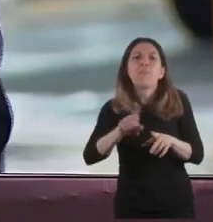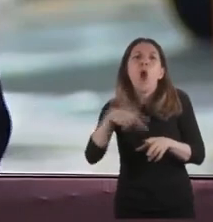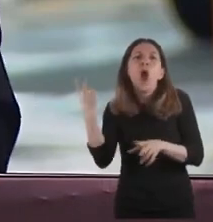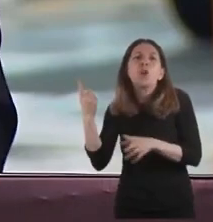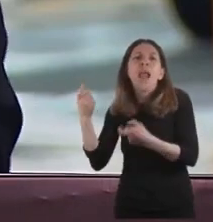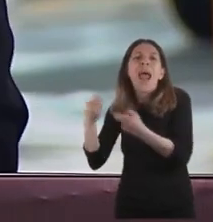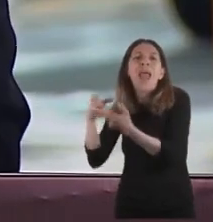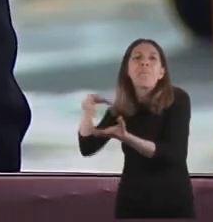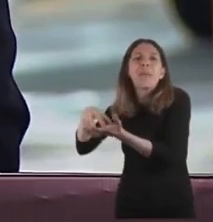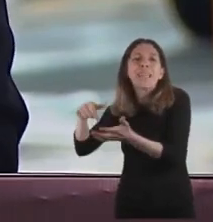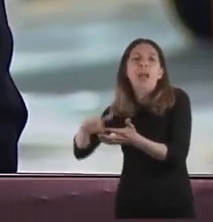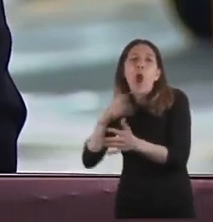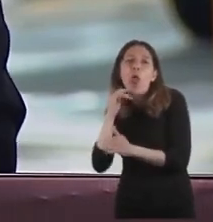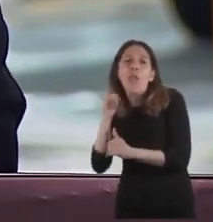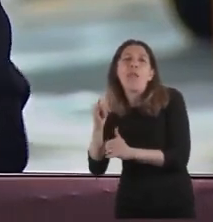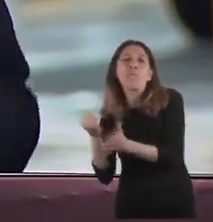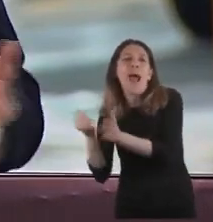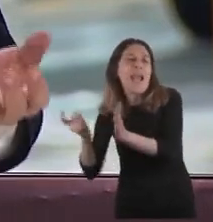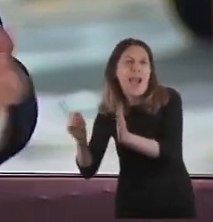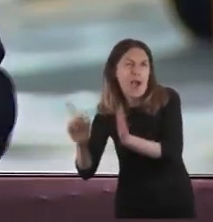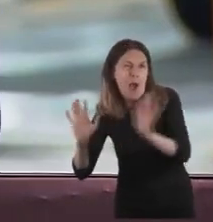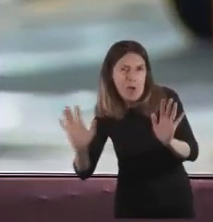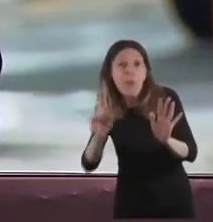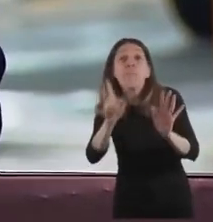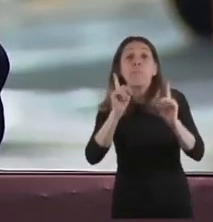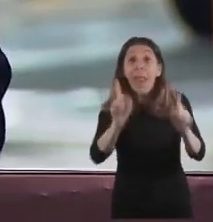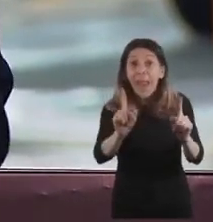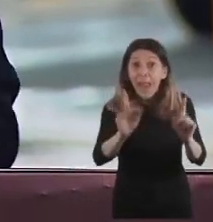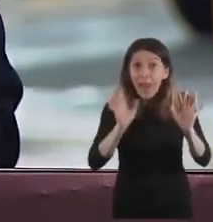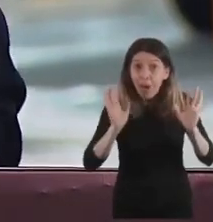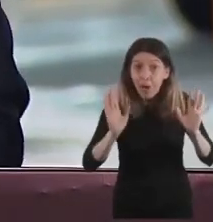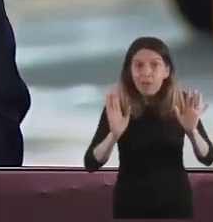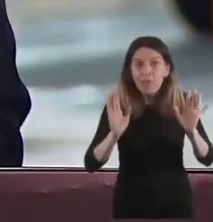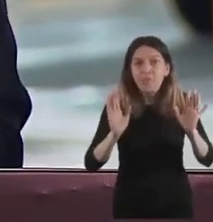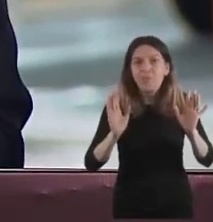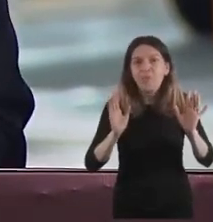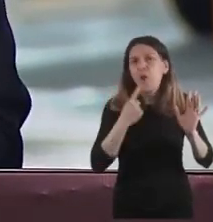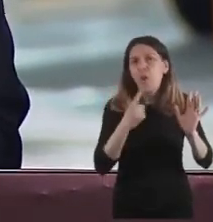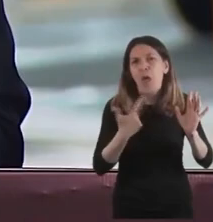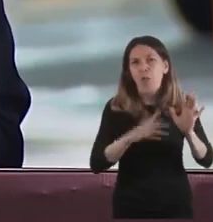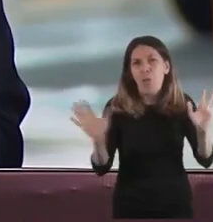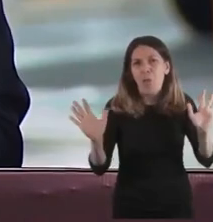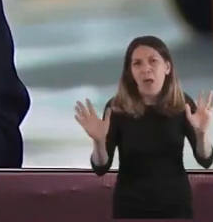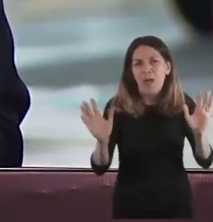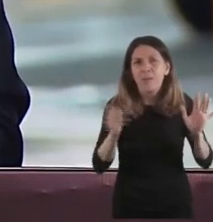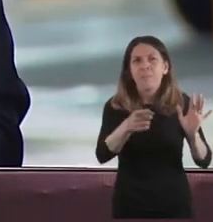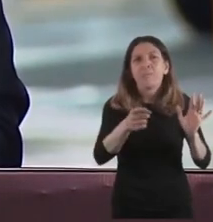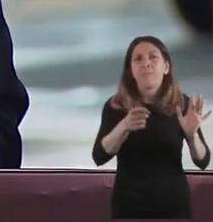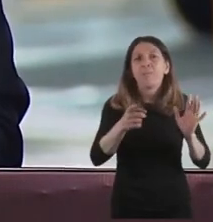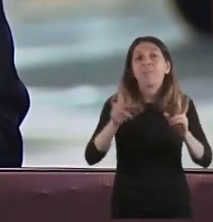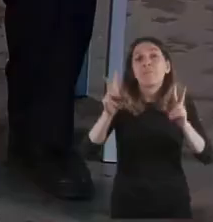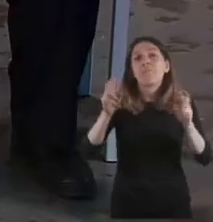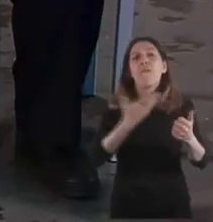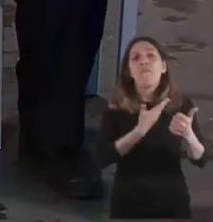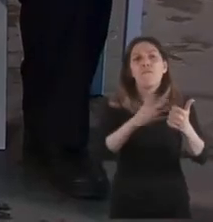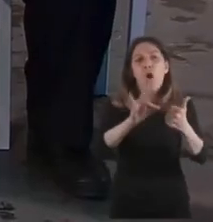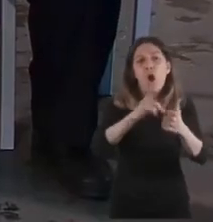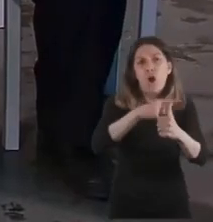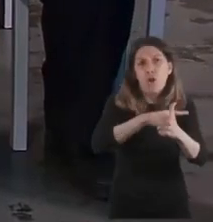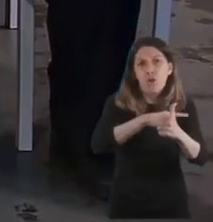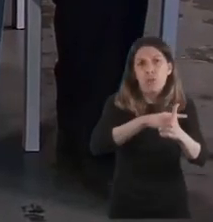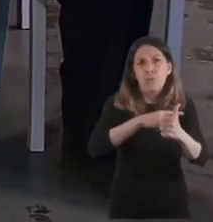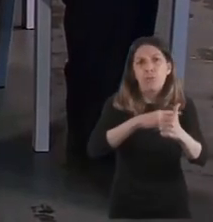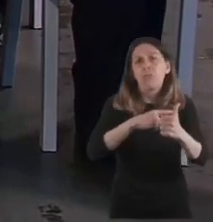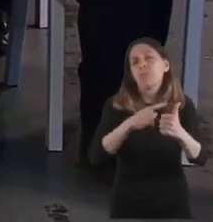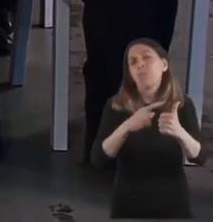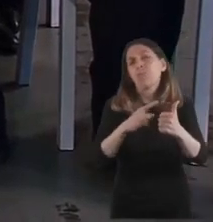propaganda, pero sin dudas que lo que representan Ford